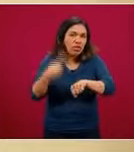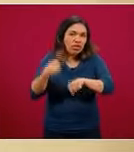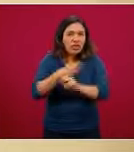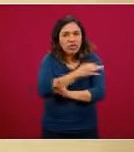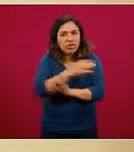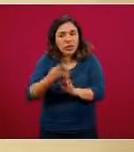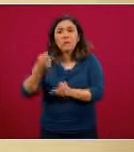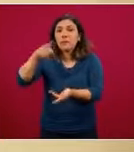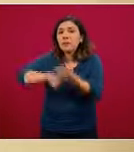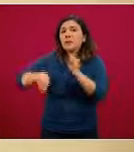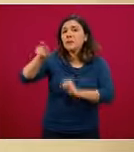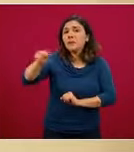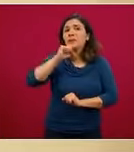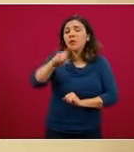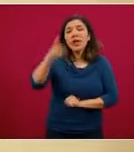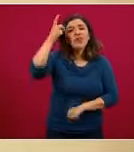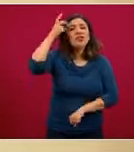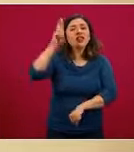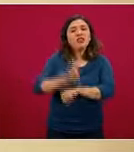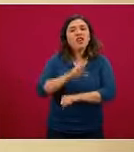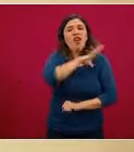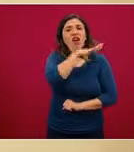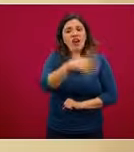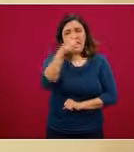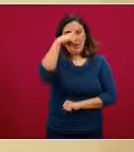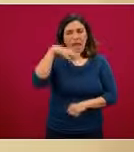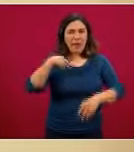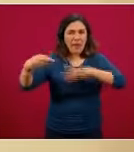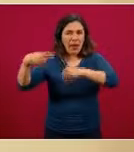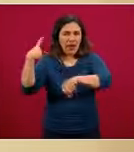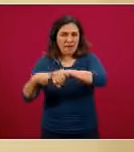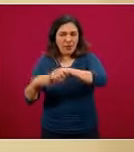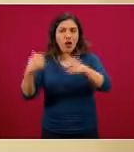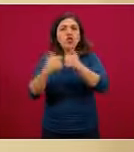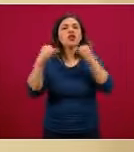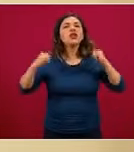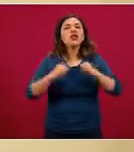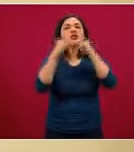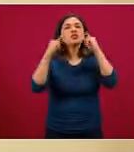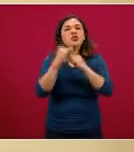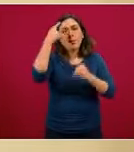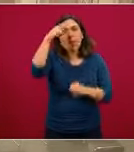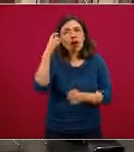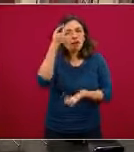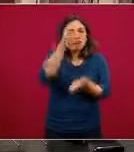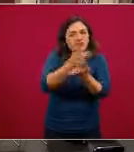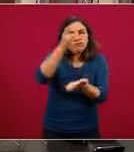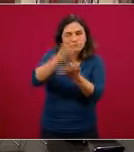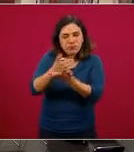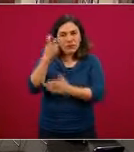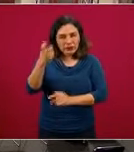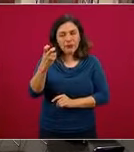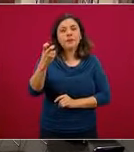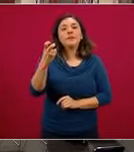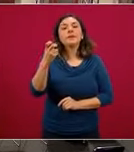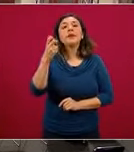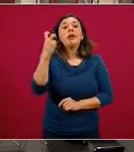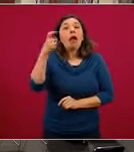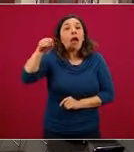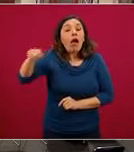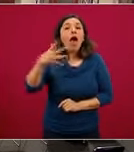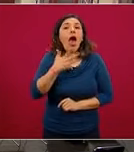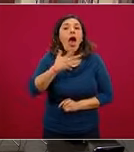aquí involucradas la Dirección General de Epidemiología a través del Instituto de Diagnóstico y Referencia Epidemiológico, porque es